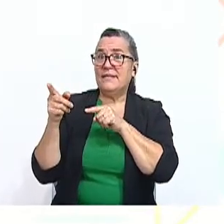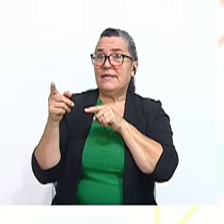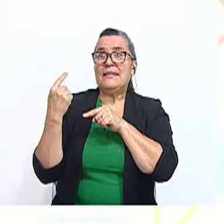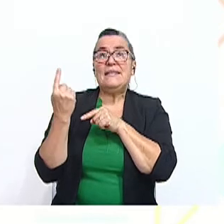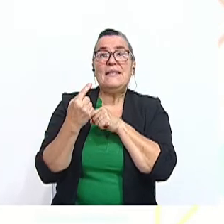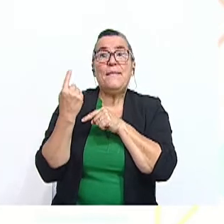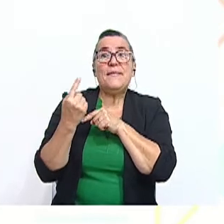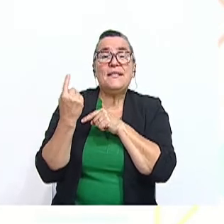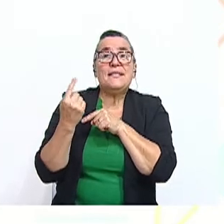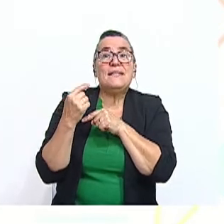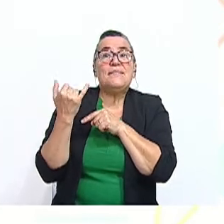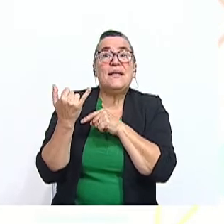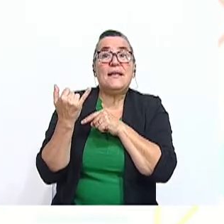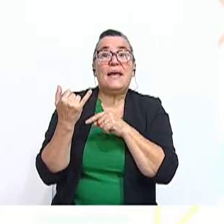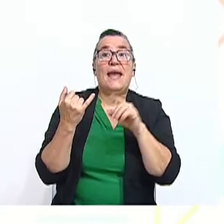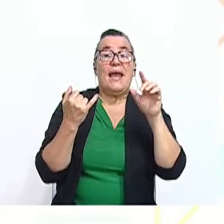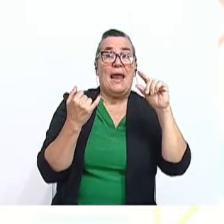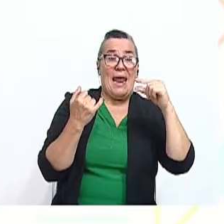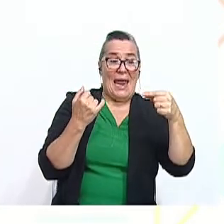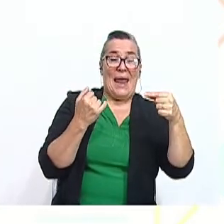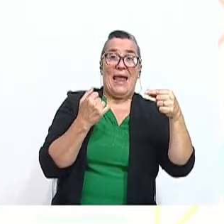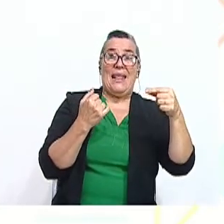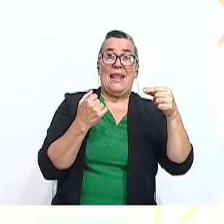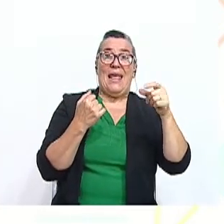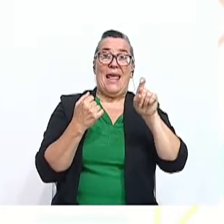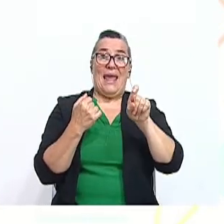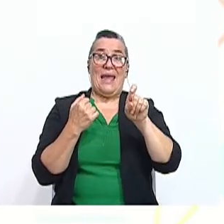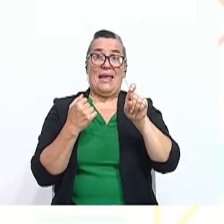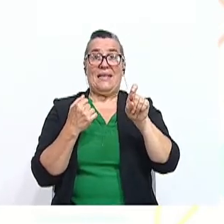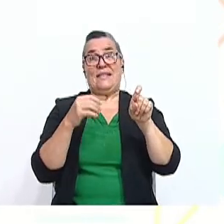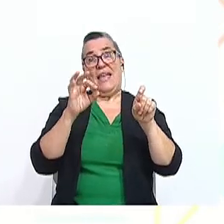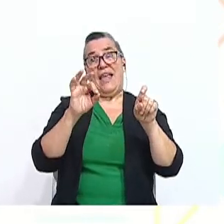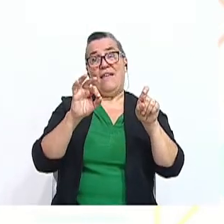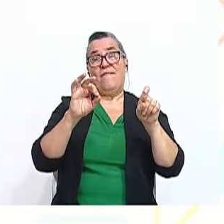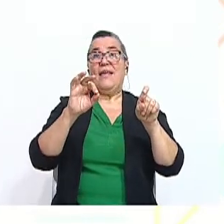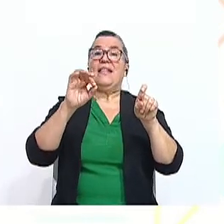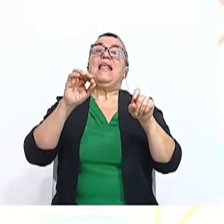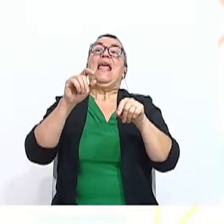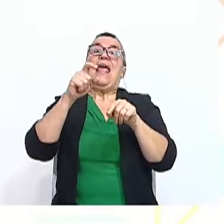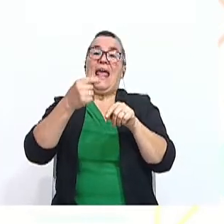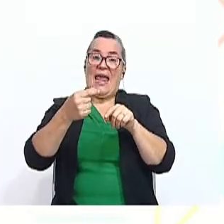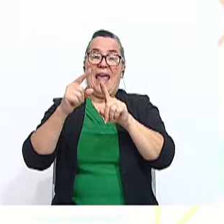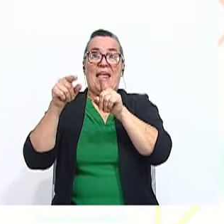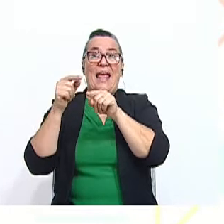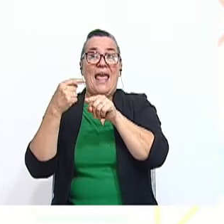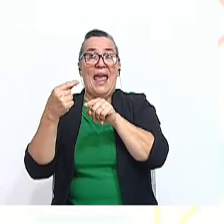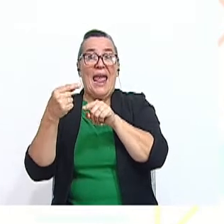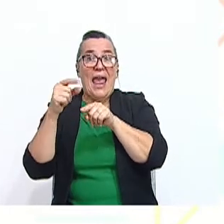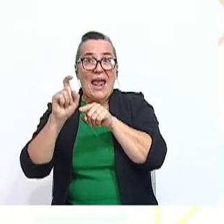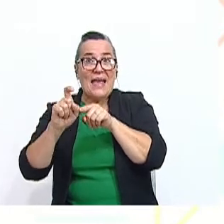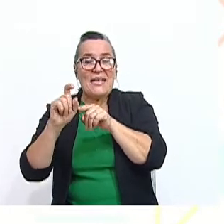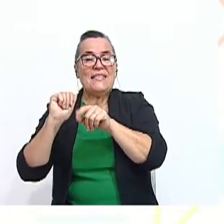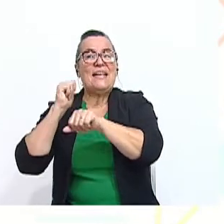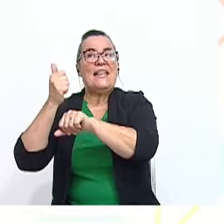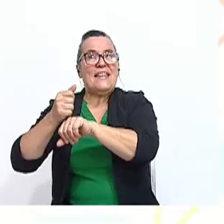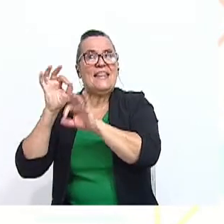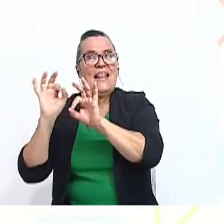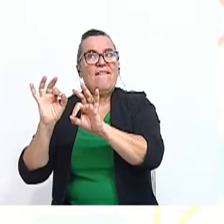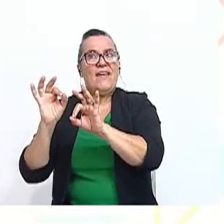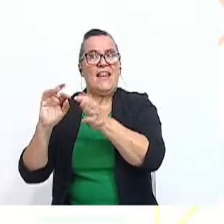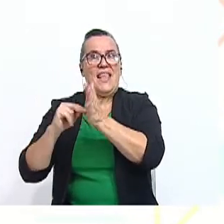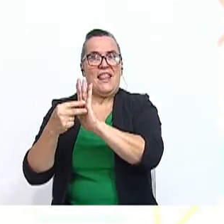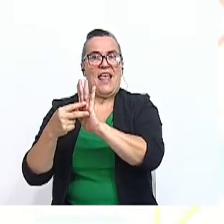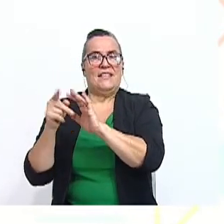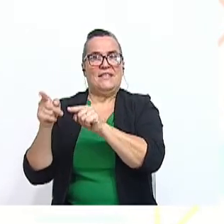que tanto g de x como f de g de x estén definidas. Eso es